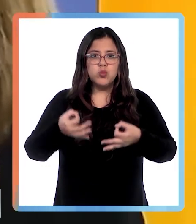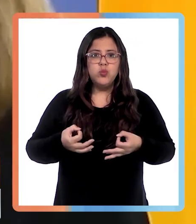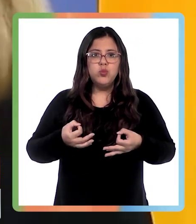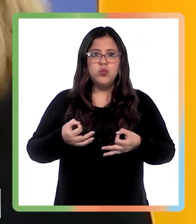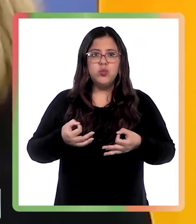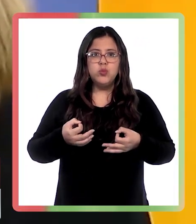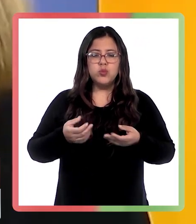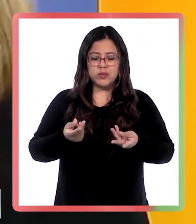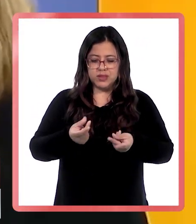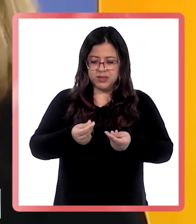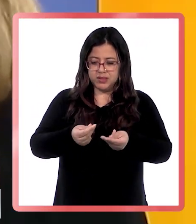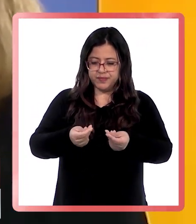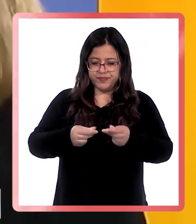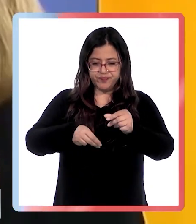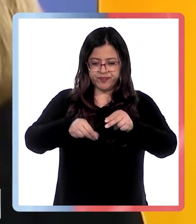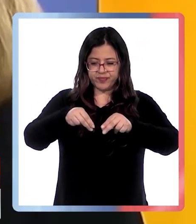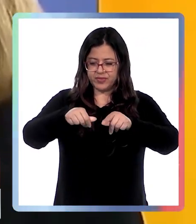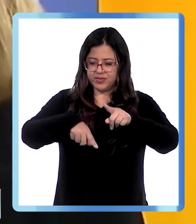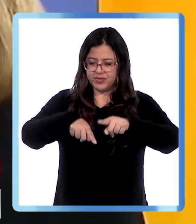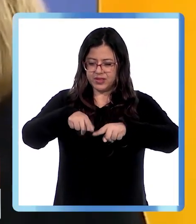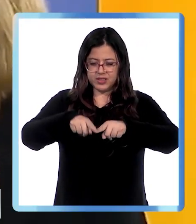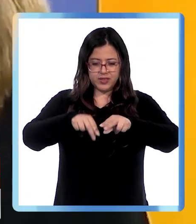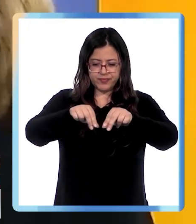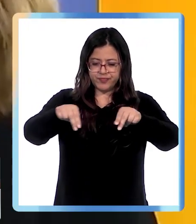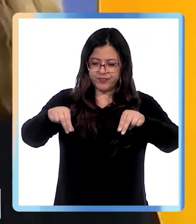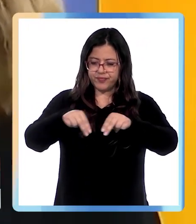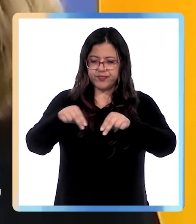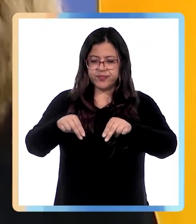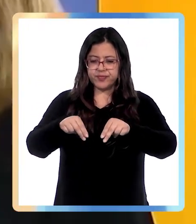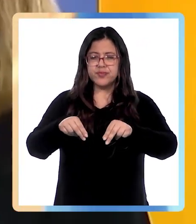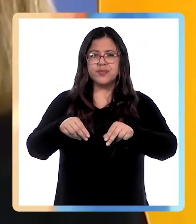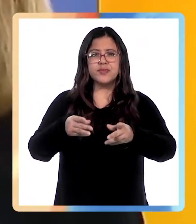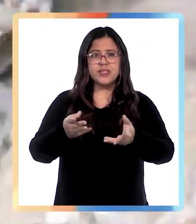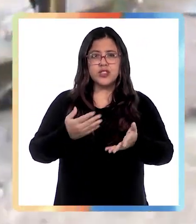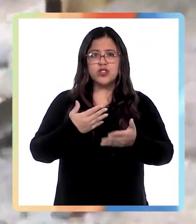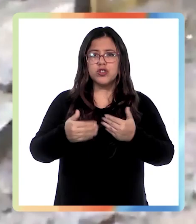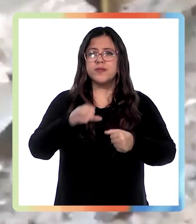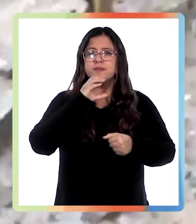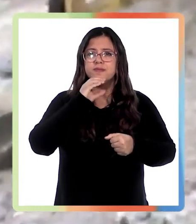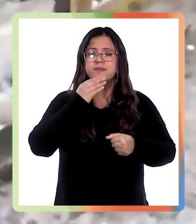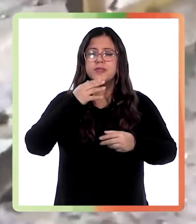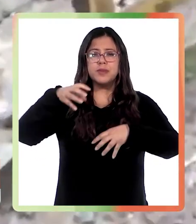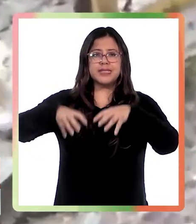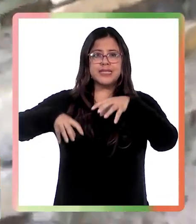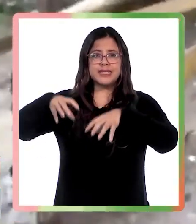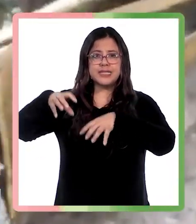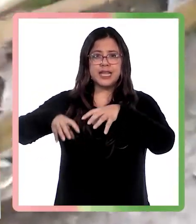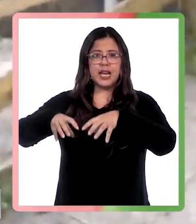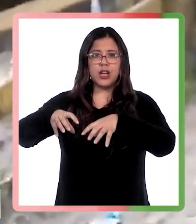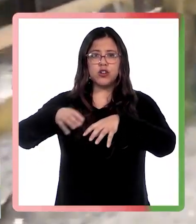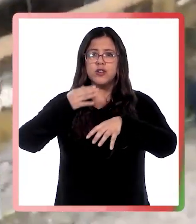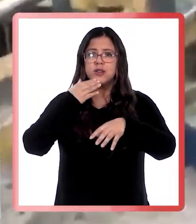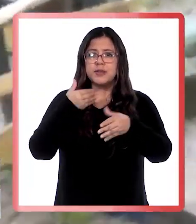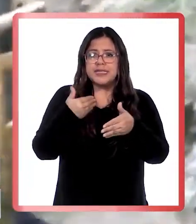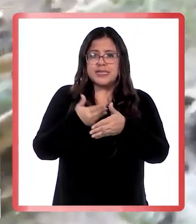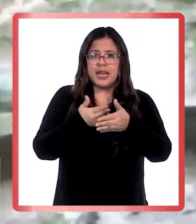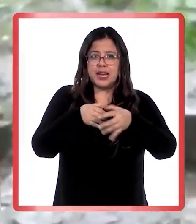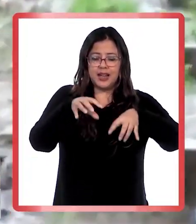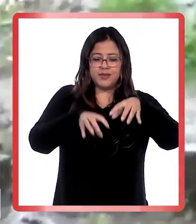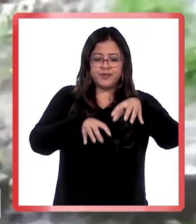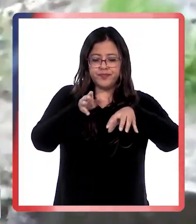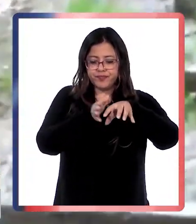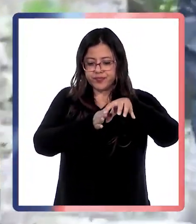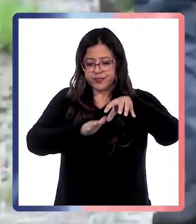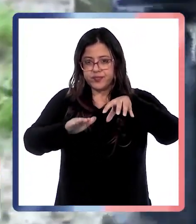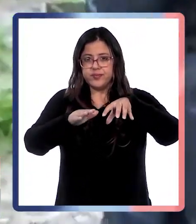sustrato muy arcilloso eh particularmente en la en la zona de Concepción en el cerro en todo lo que son las laderas